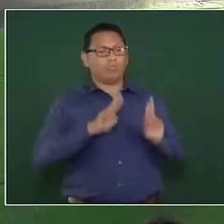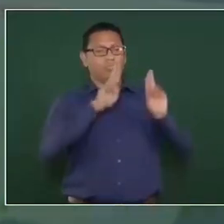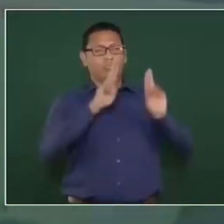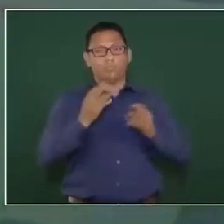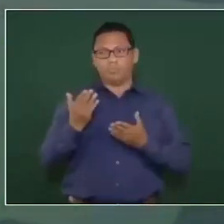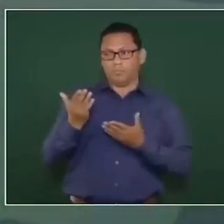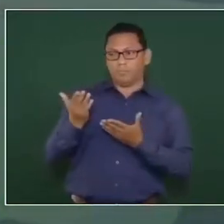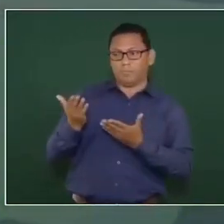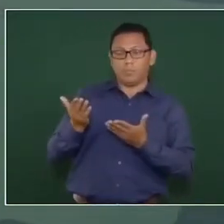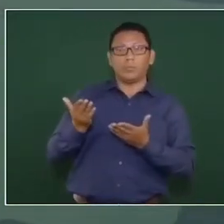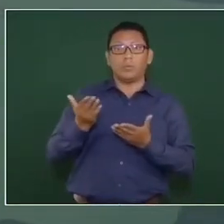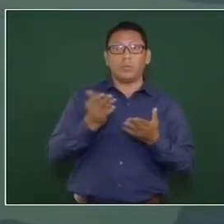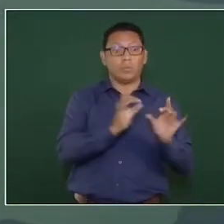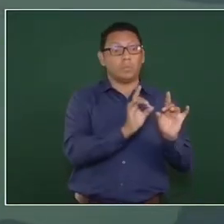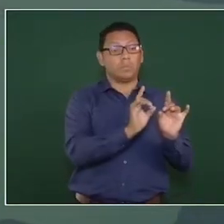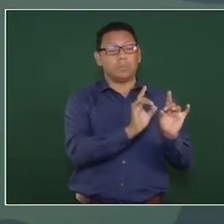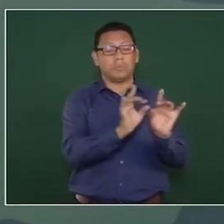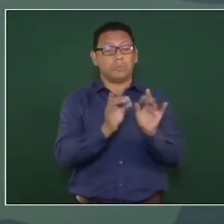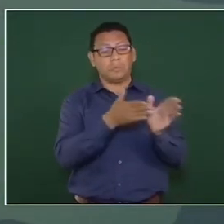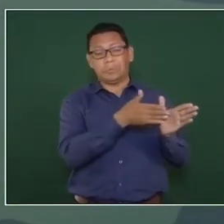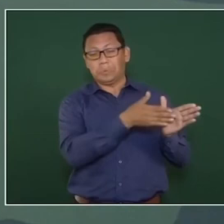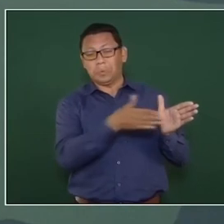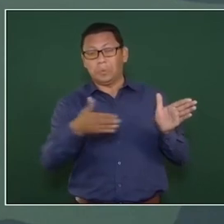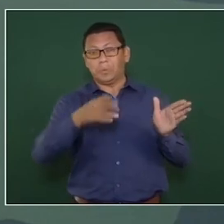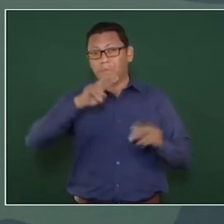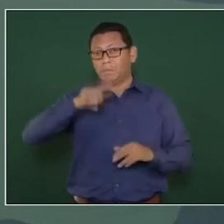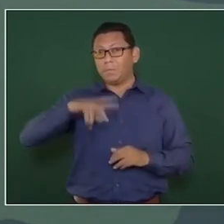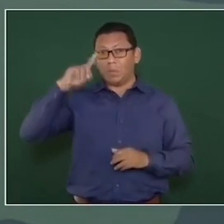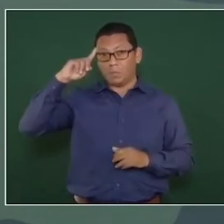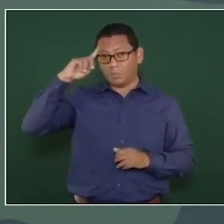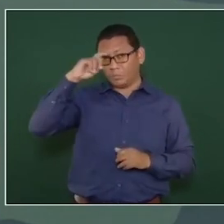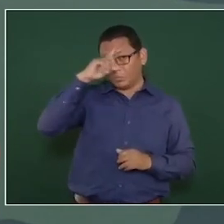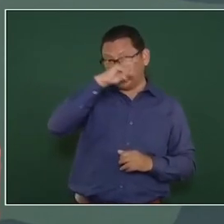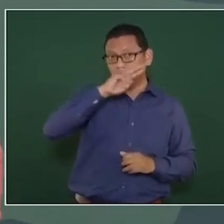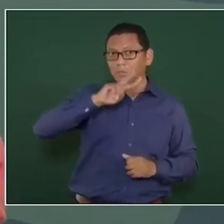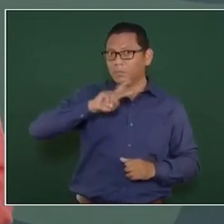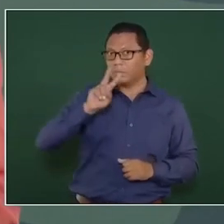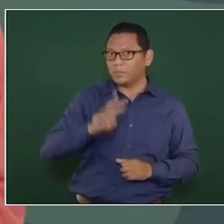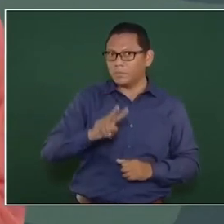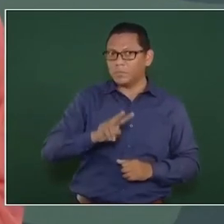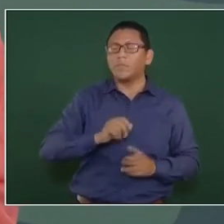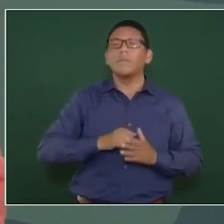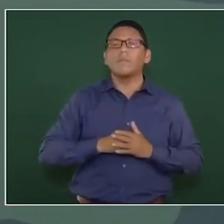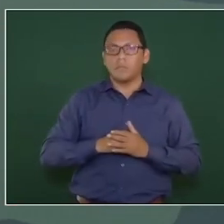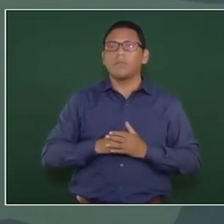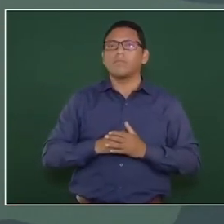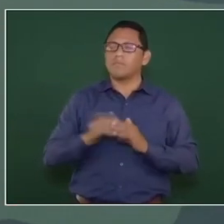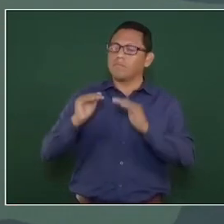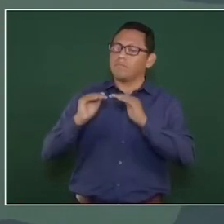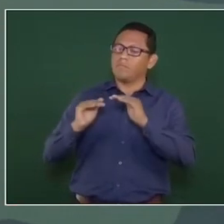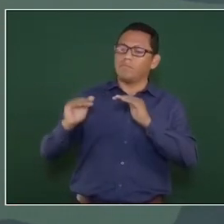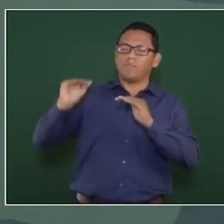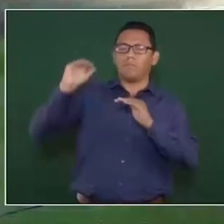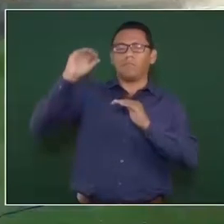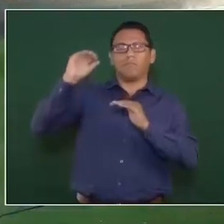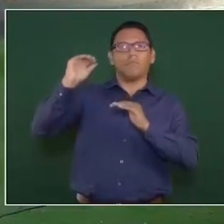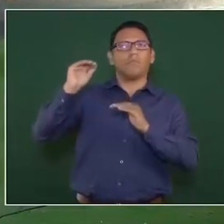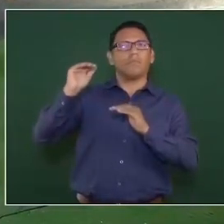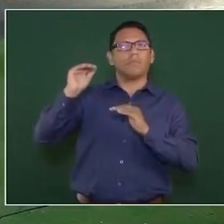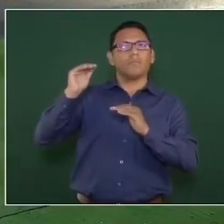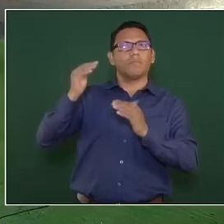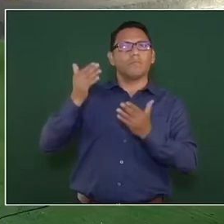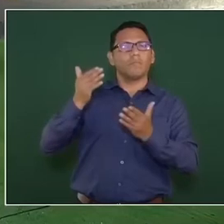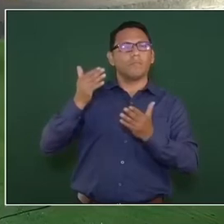una situación de conflicto y poner en alto